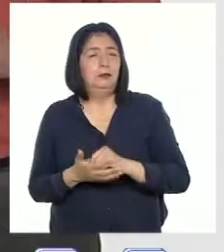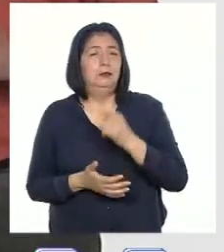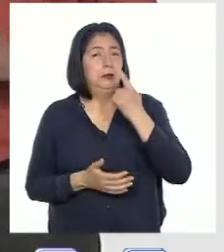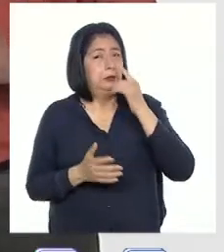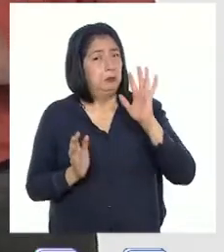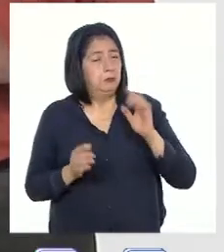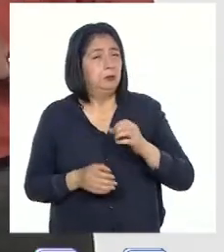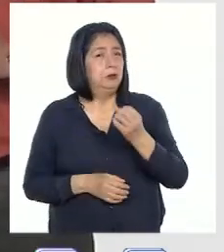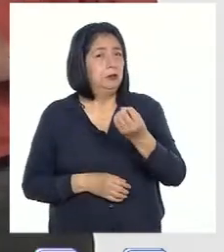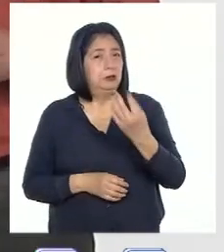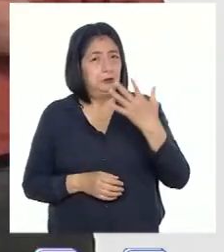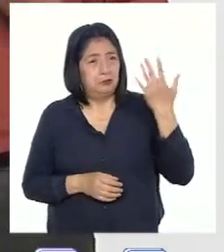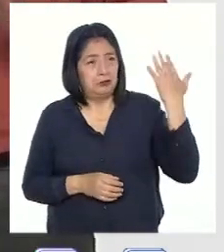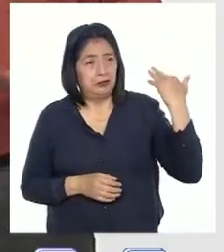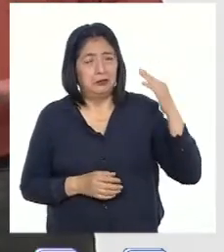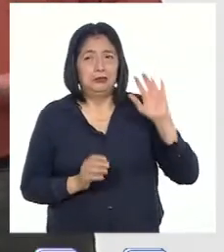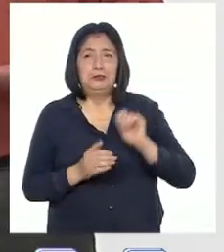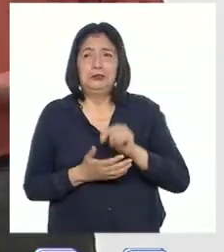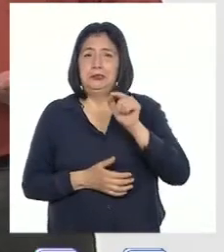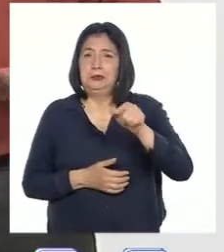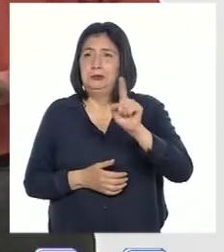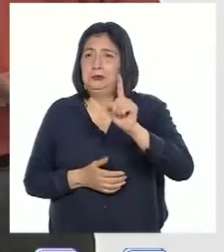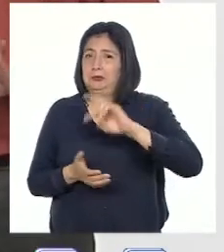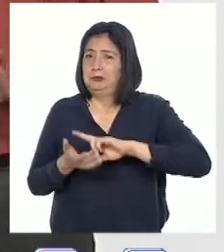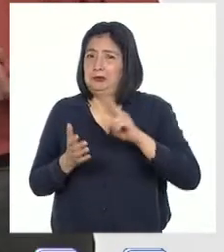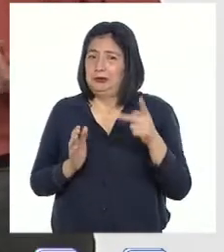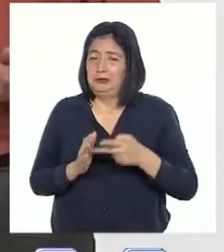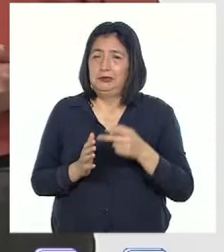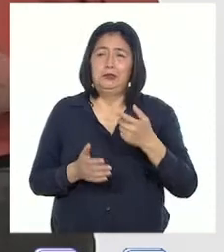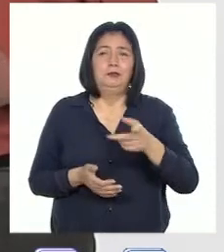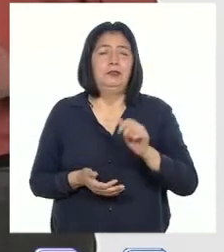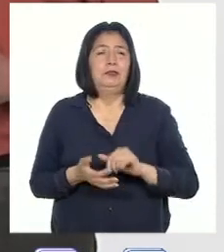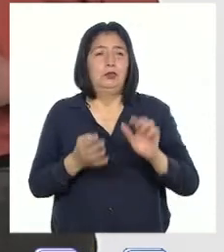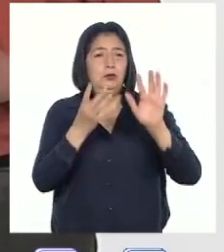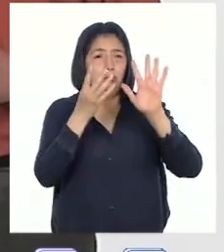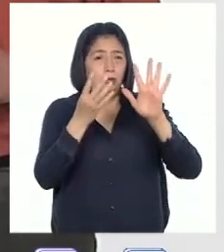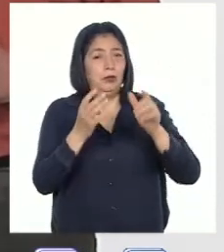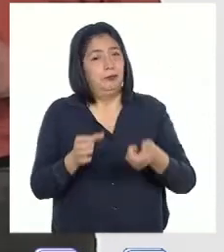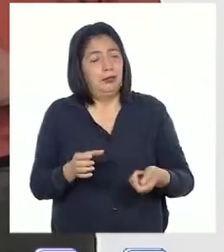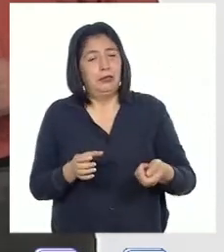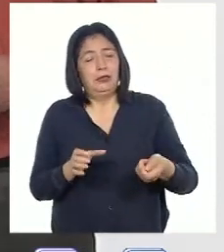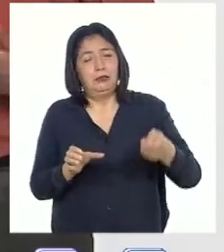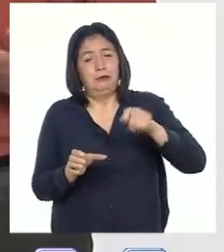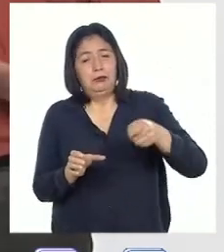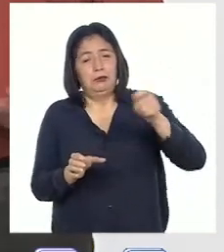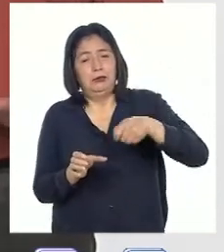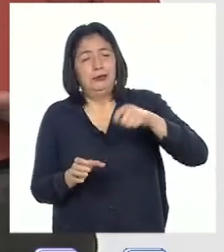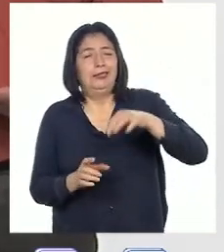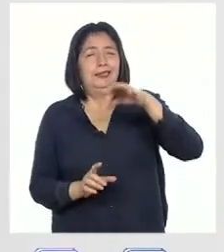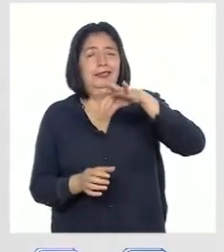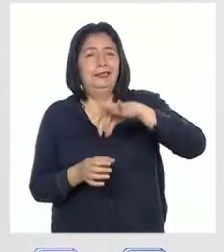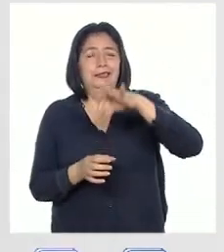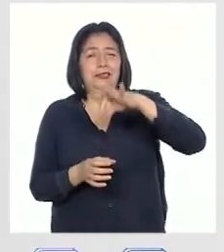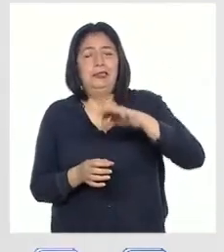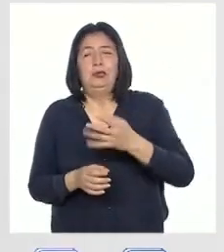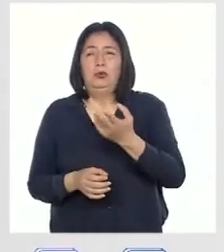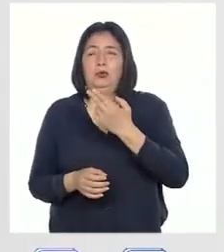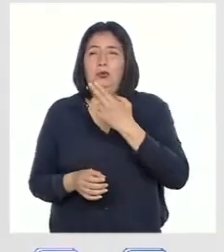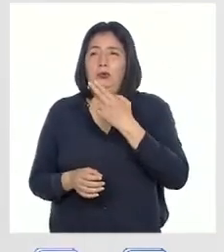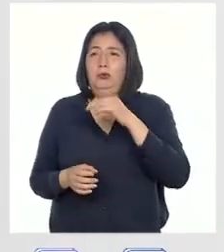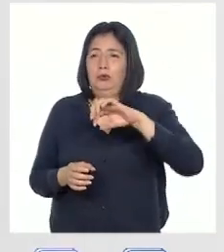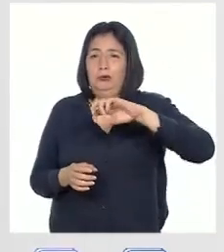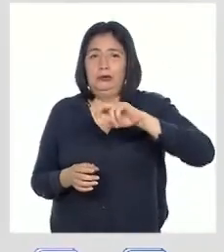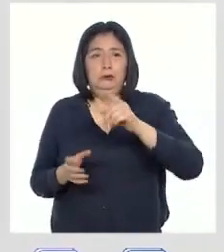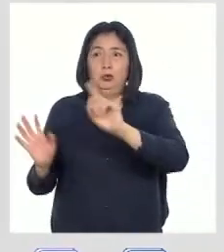como dijimos hace un momento, esto no significa que puedan echarse 9 cucharaditas de azúcar en el té o la limonada. No, de